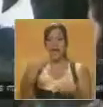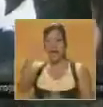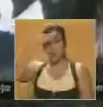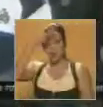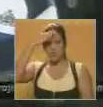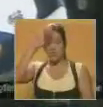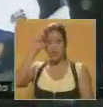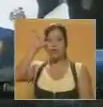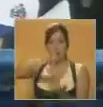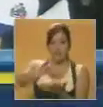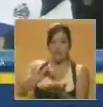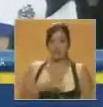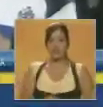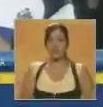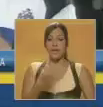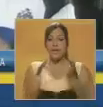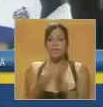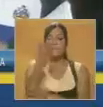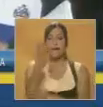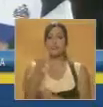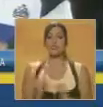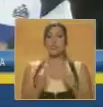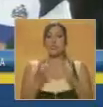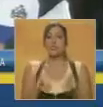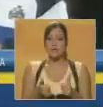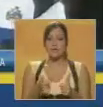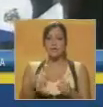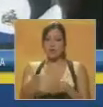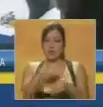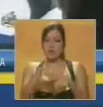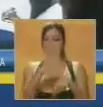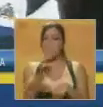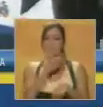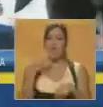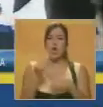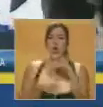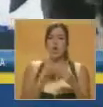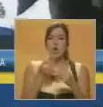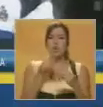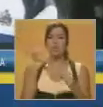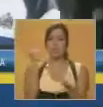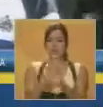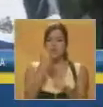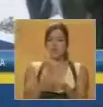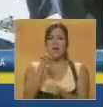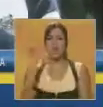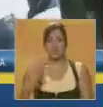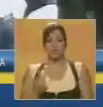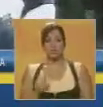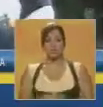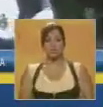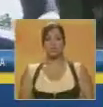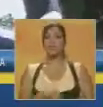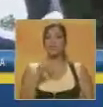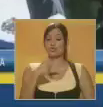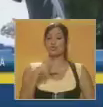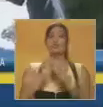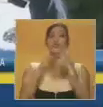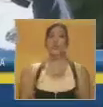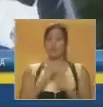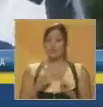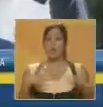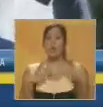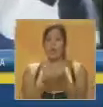al país expresó que en mayo el gobierno avanzará en los proyectos para mejorar las condiciones laborales de los venezolanos estoy muy feliz de